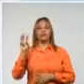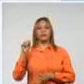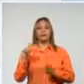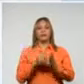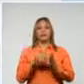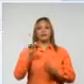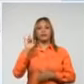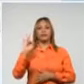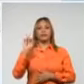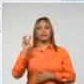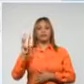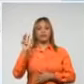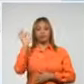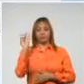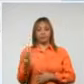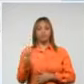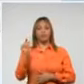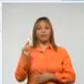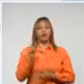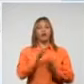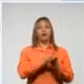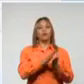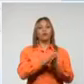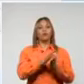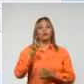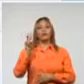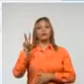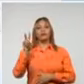133.073 casos y ya se acumulan